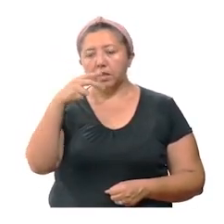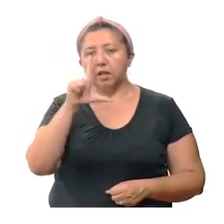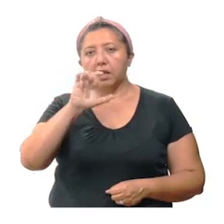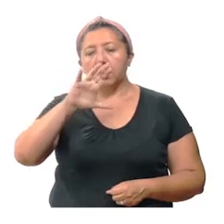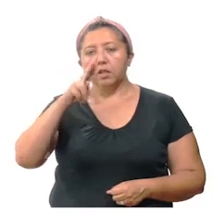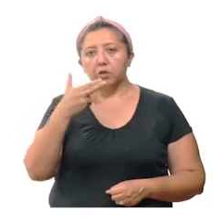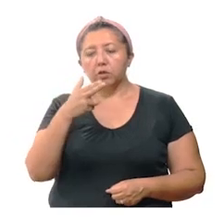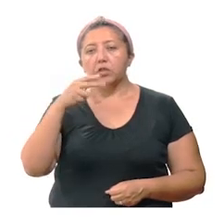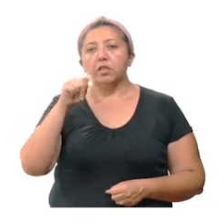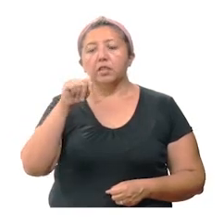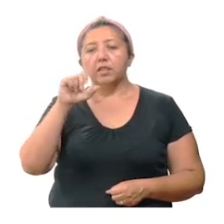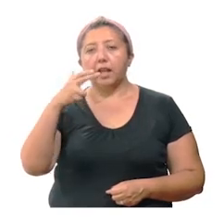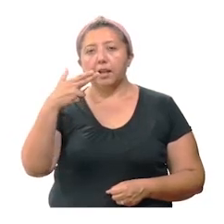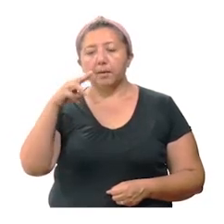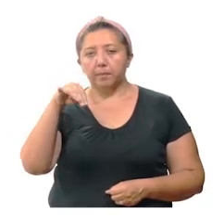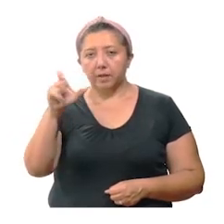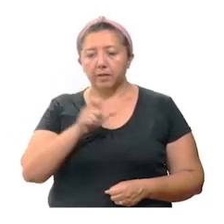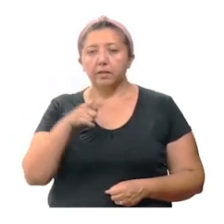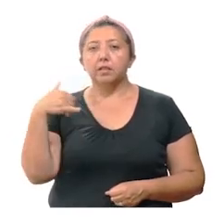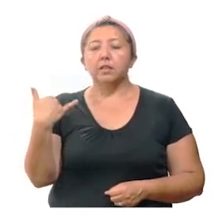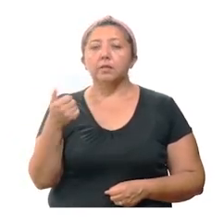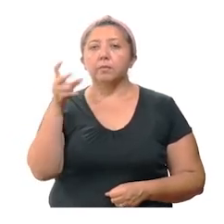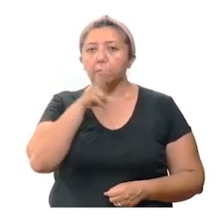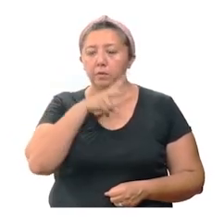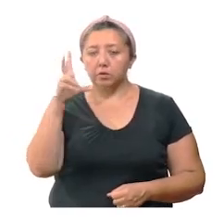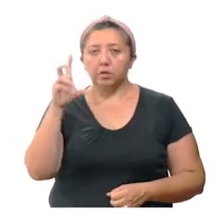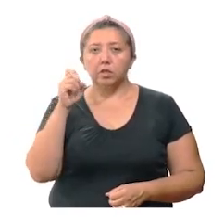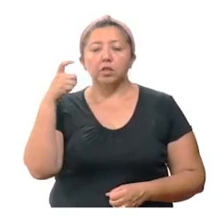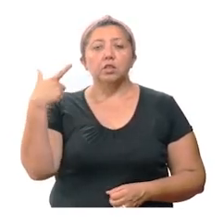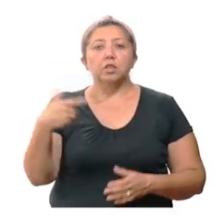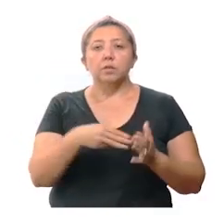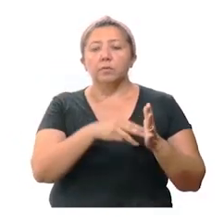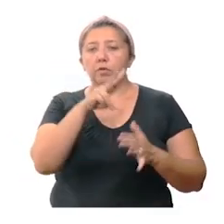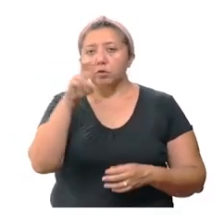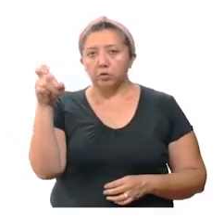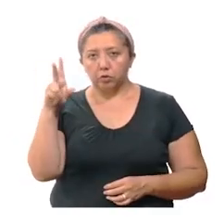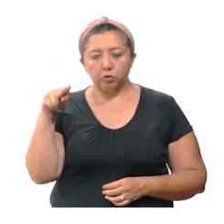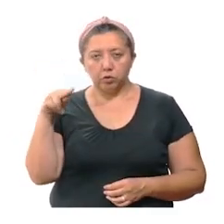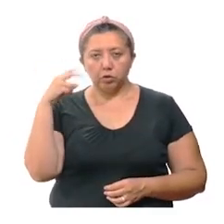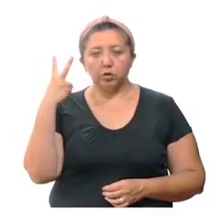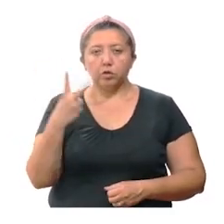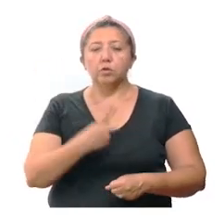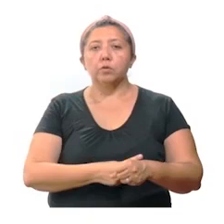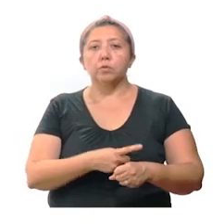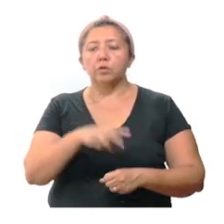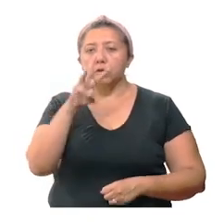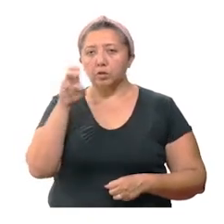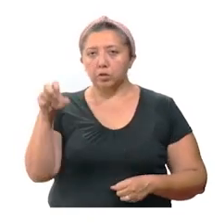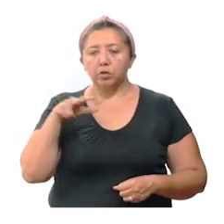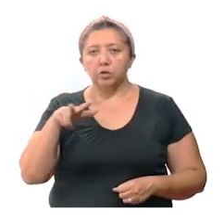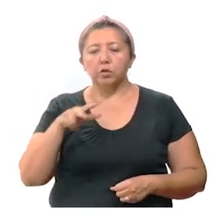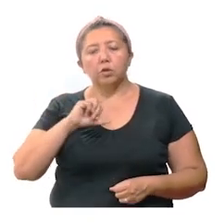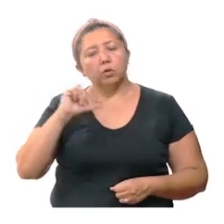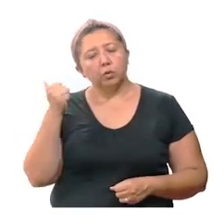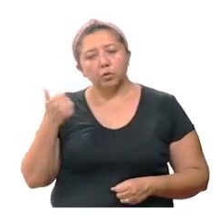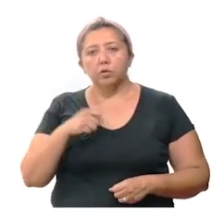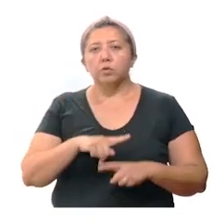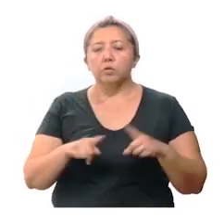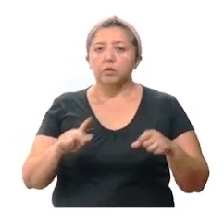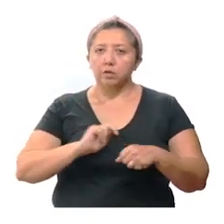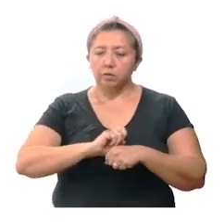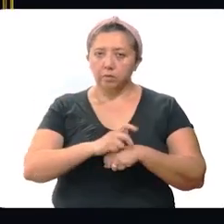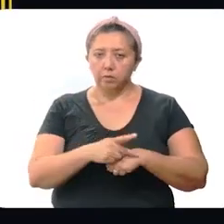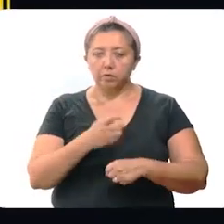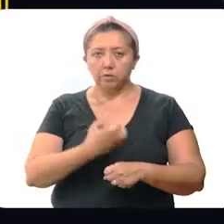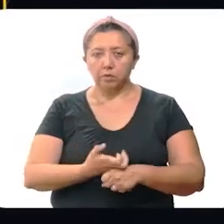Jalachó, Tacmec, Tecantó y Valladolid. De los 37.282 casos positivos, 318 son de otro país u otro